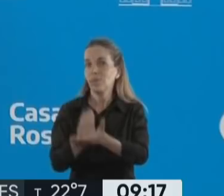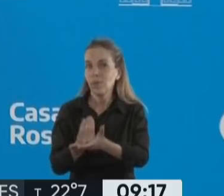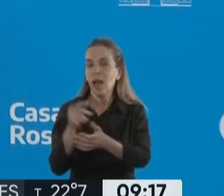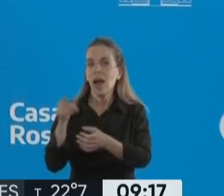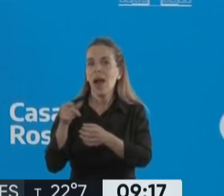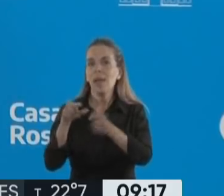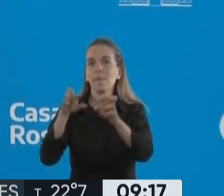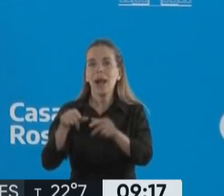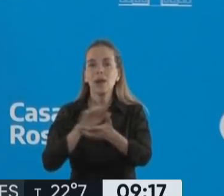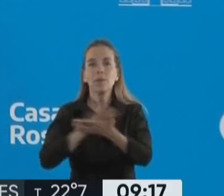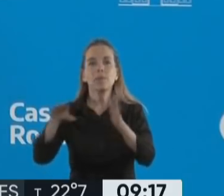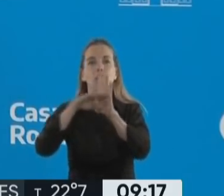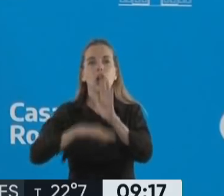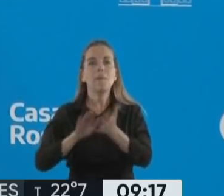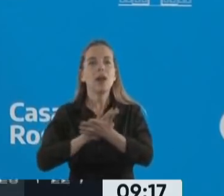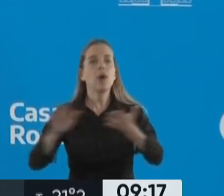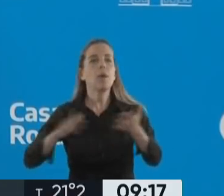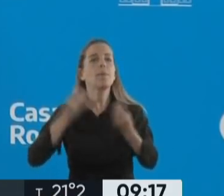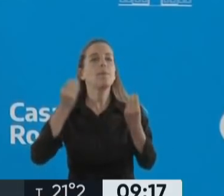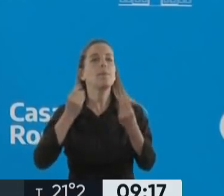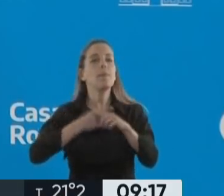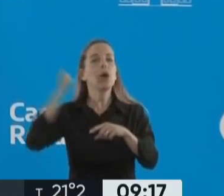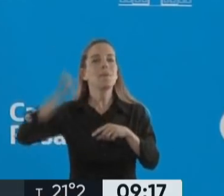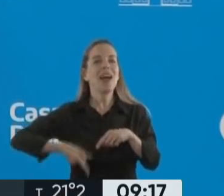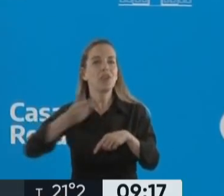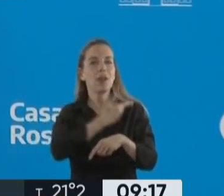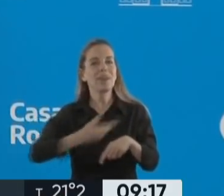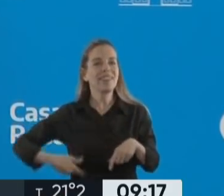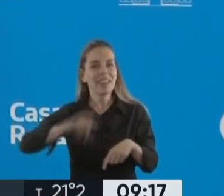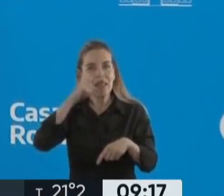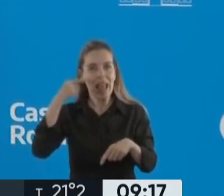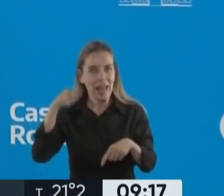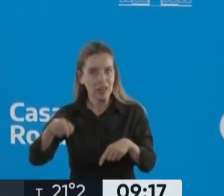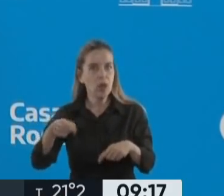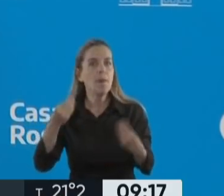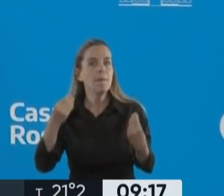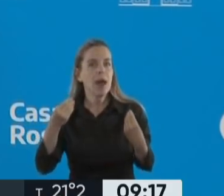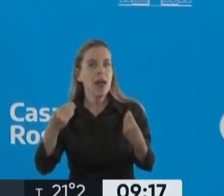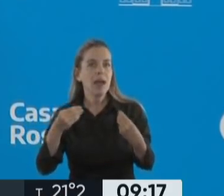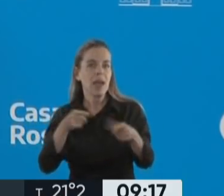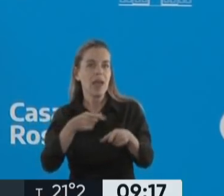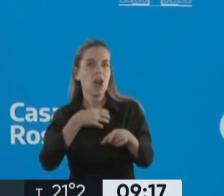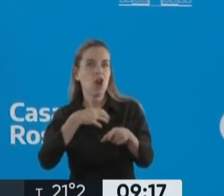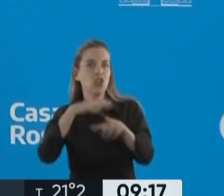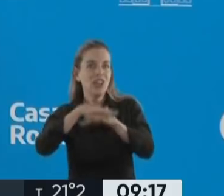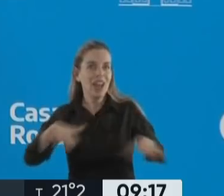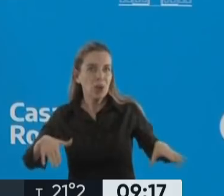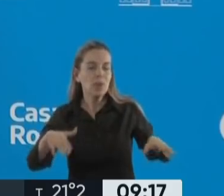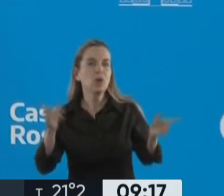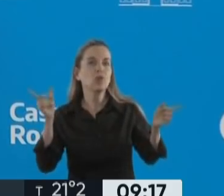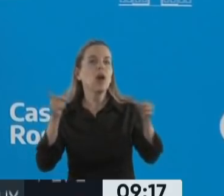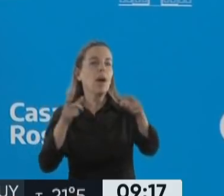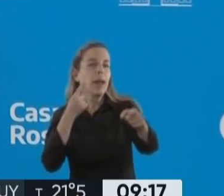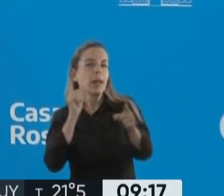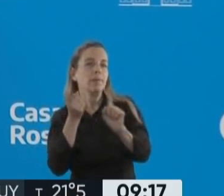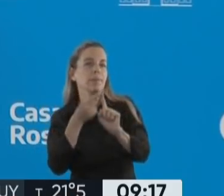marcha un programa muy especial por una indicación específica del presidente de la Nación para que se revincule con la escuela